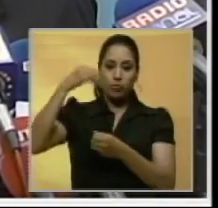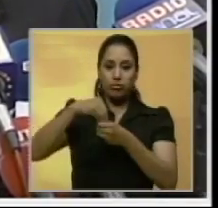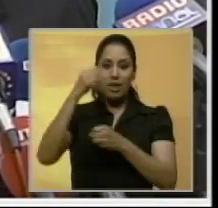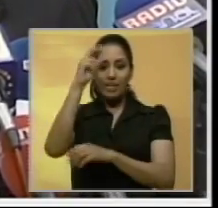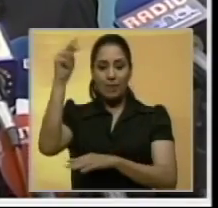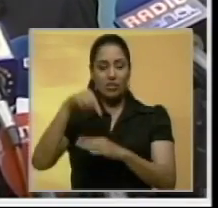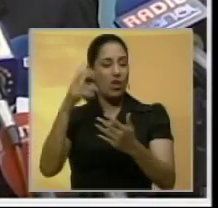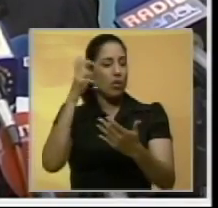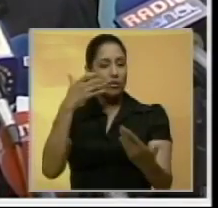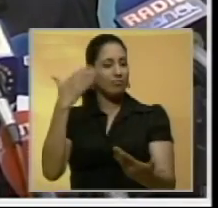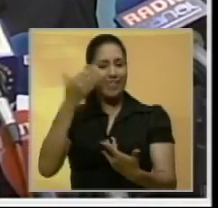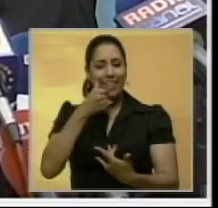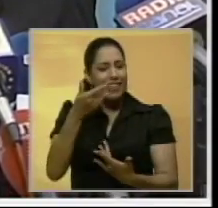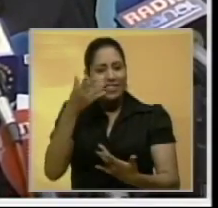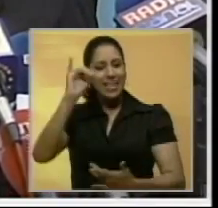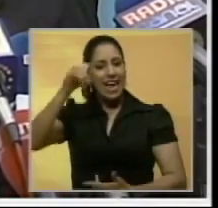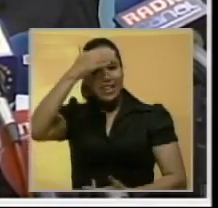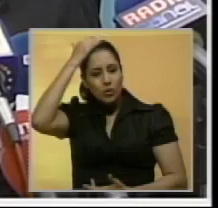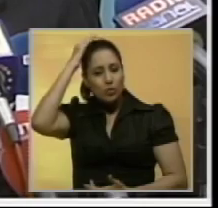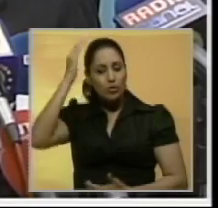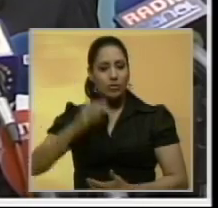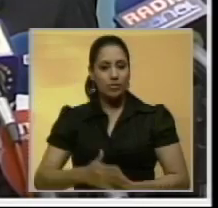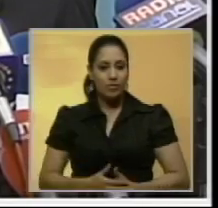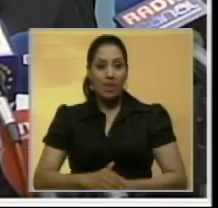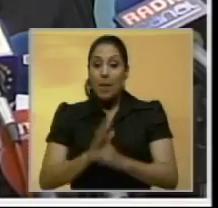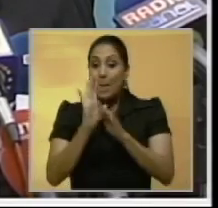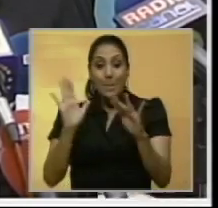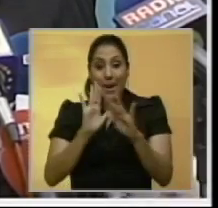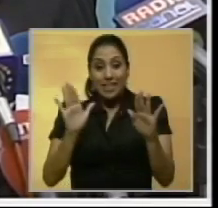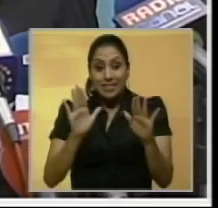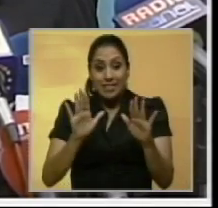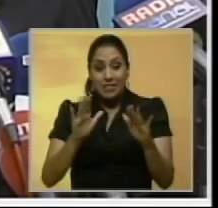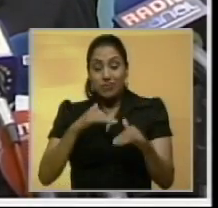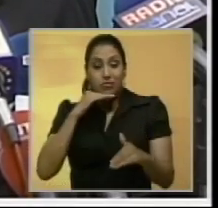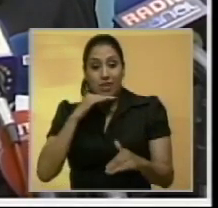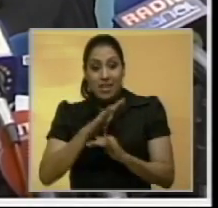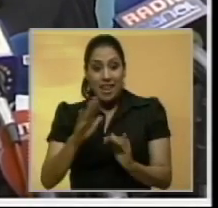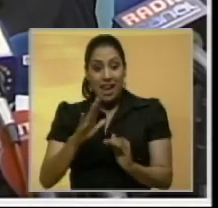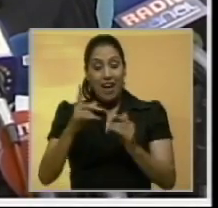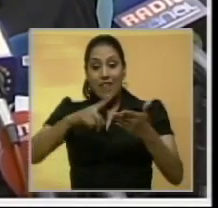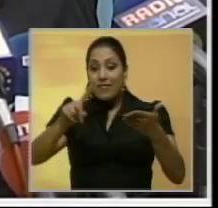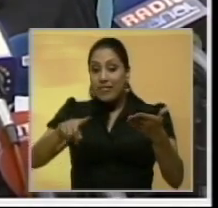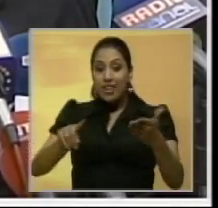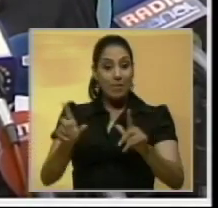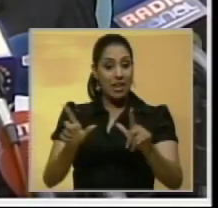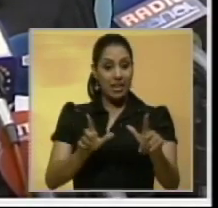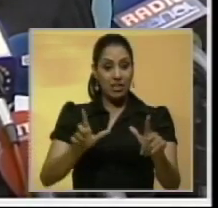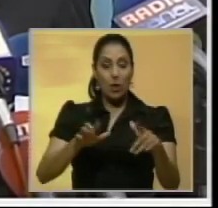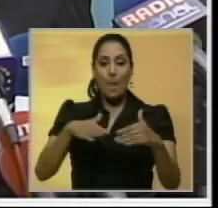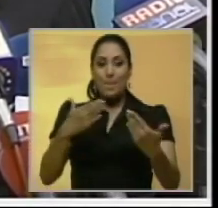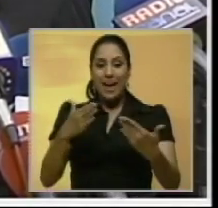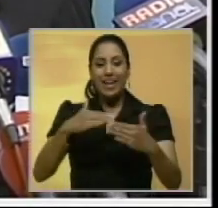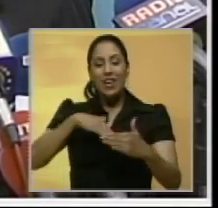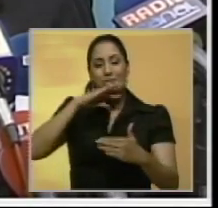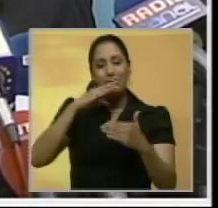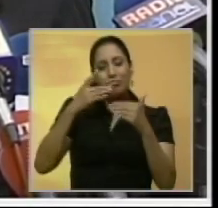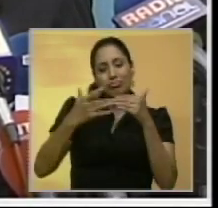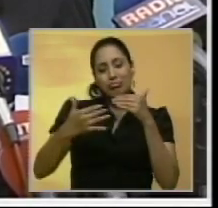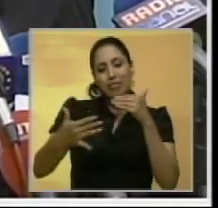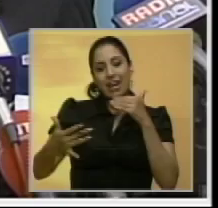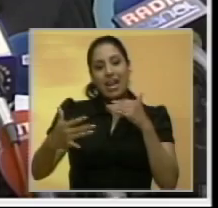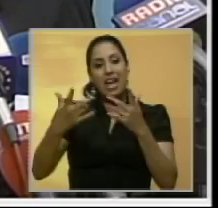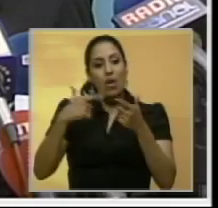Oigamos parte de las declaraciones de Jesús Torrealba. Más que suficiente la cantidad de firmas para superar ampliamente